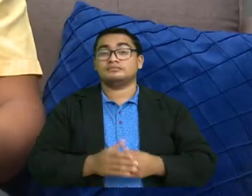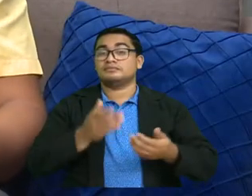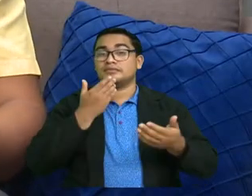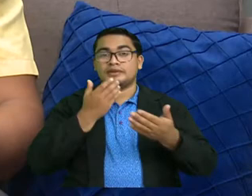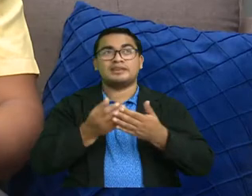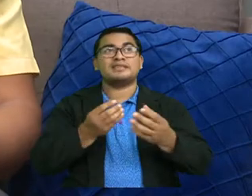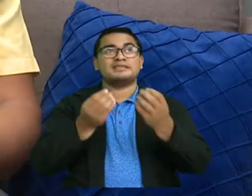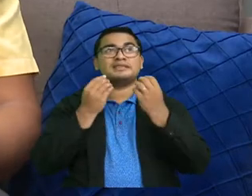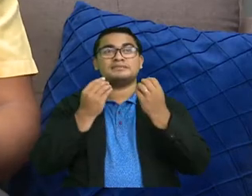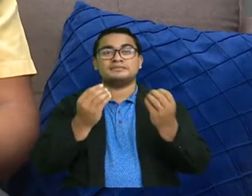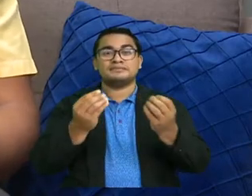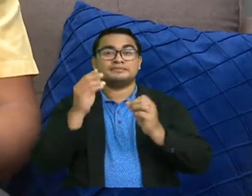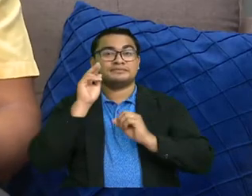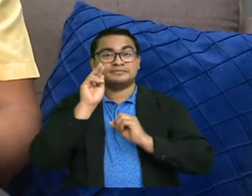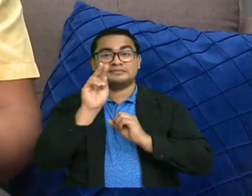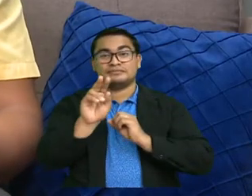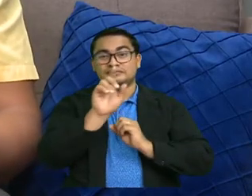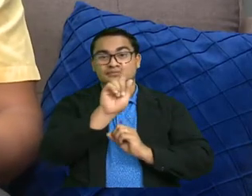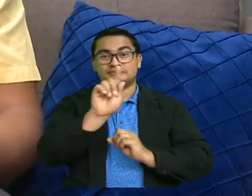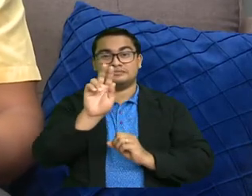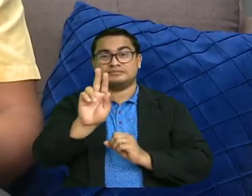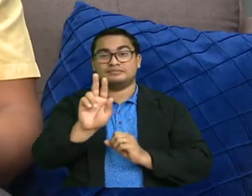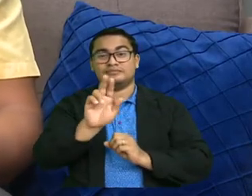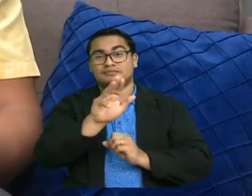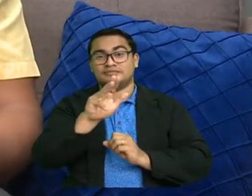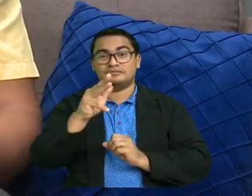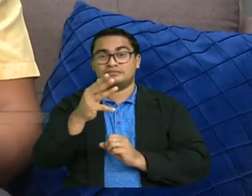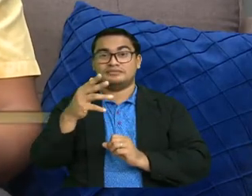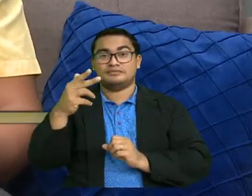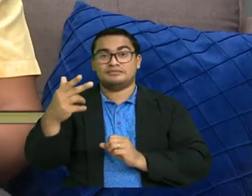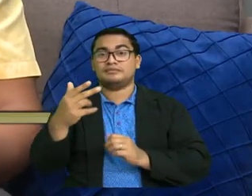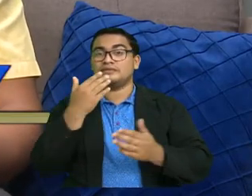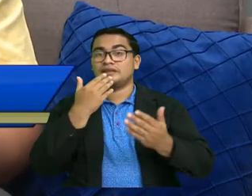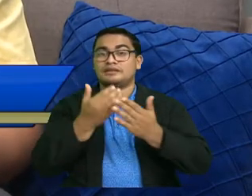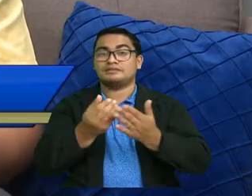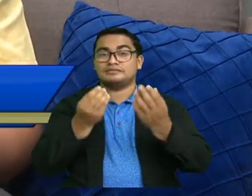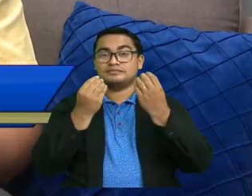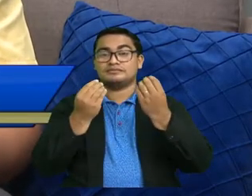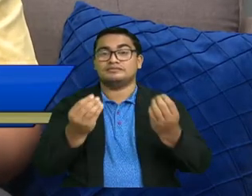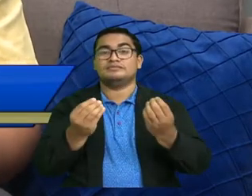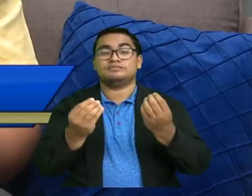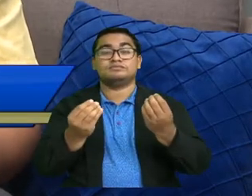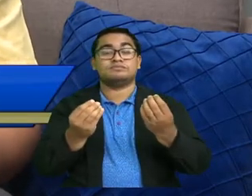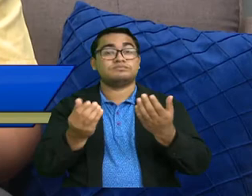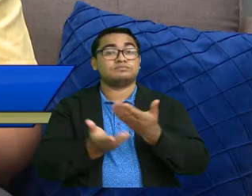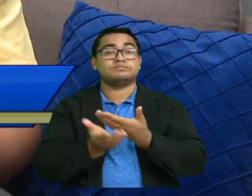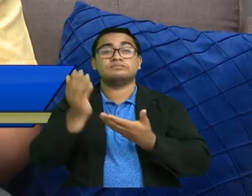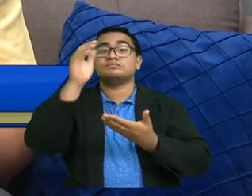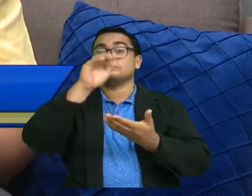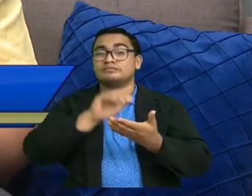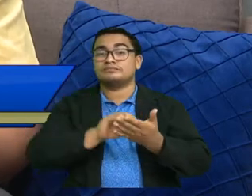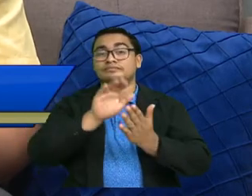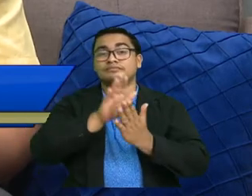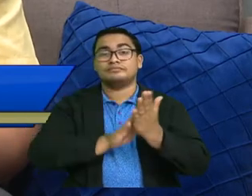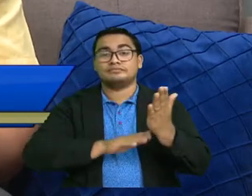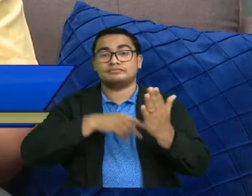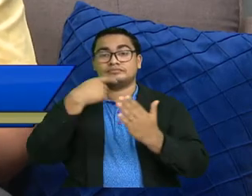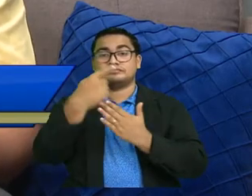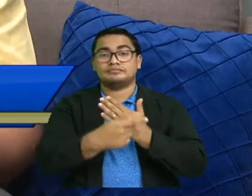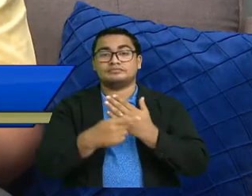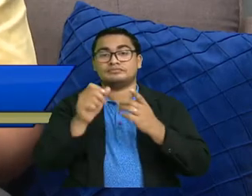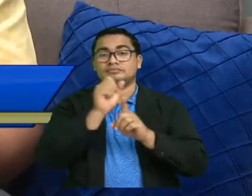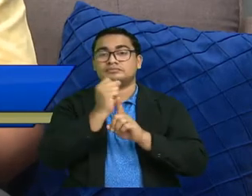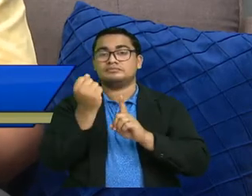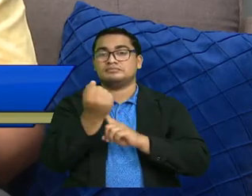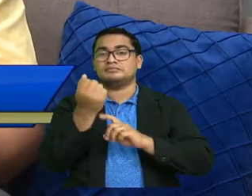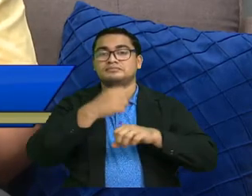Muchísimas gracias por estar en sintonía del canal parlamentario. Muchísimas gracias por acompañarnos en una nueva edición de su programa desde el Parlamento. En esta